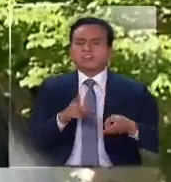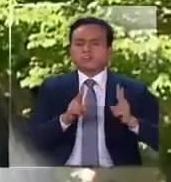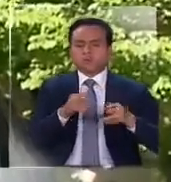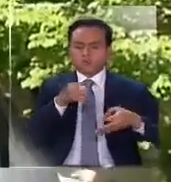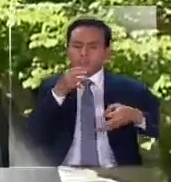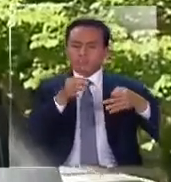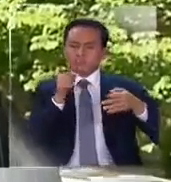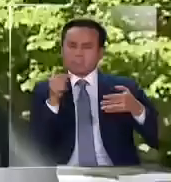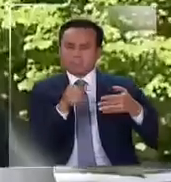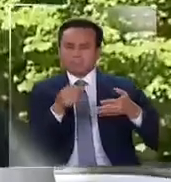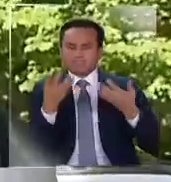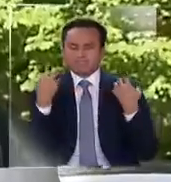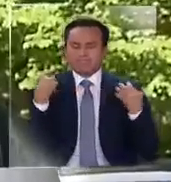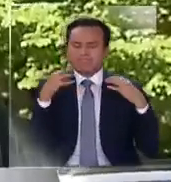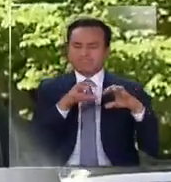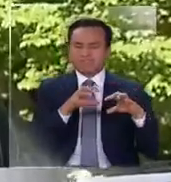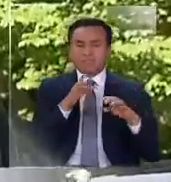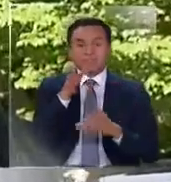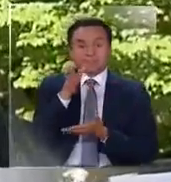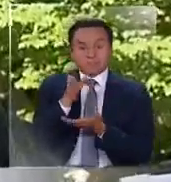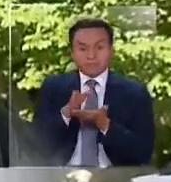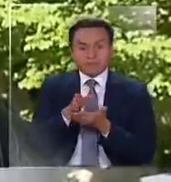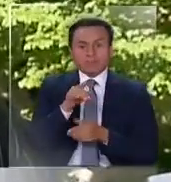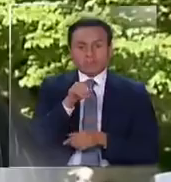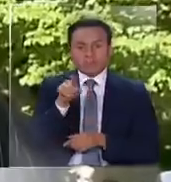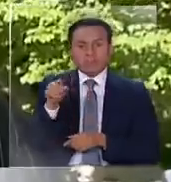justicia correspondiente, y deben también